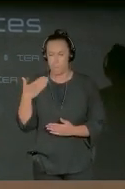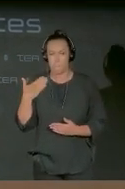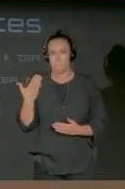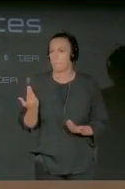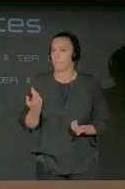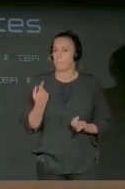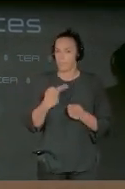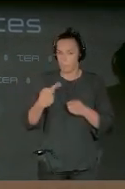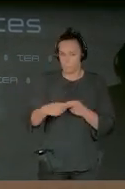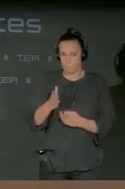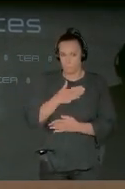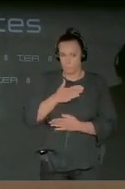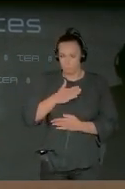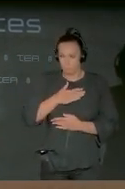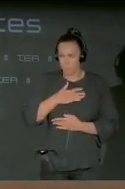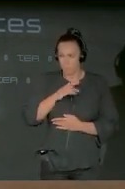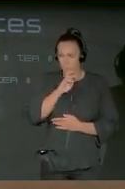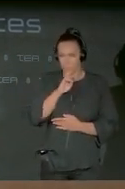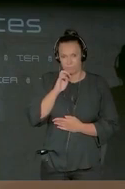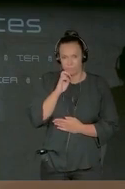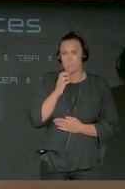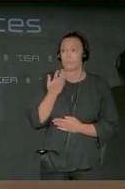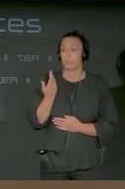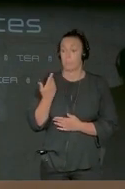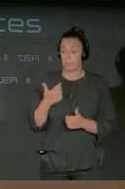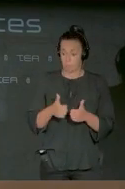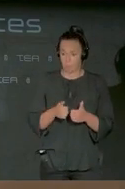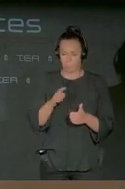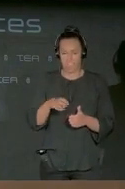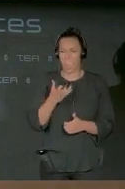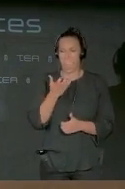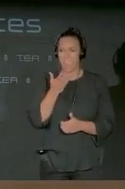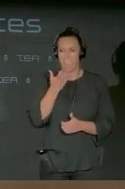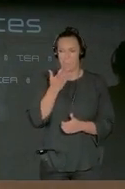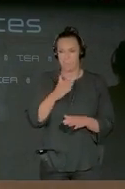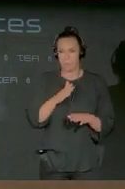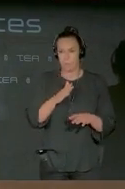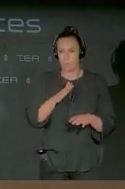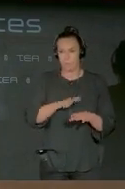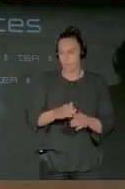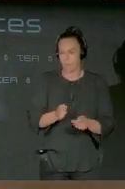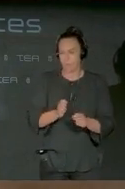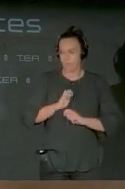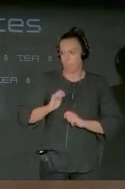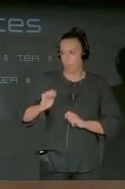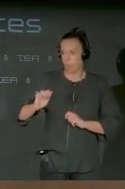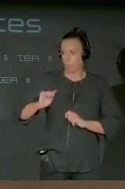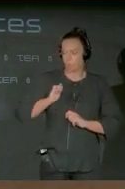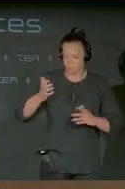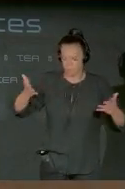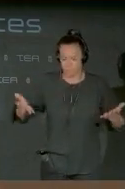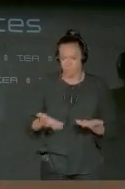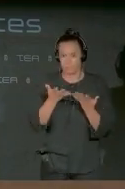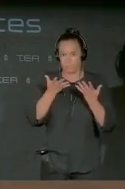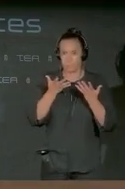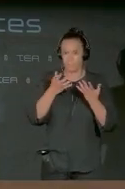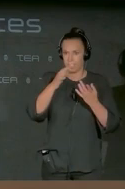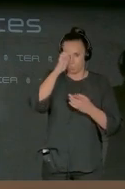que fomentarla. Los videojuegos son un ejemplo perfecto de ventana de oportunidad para potenciar el sector cultural y creativo